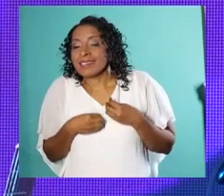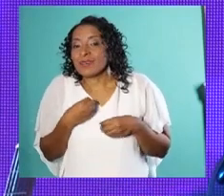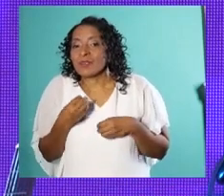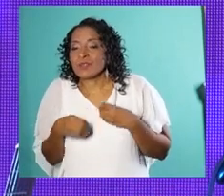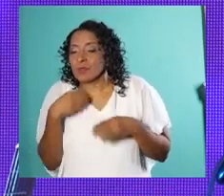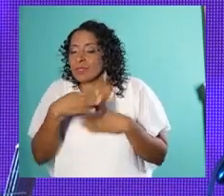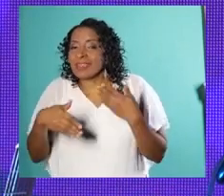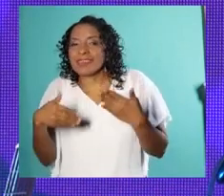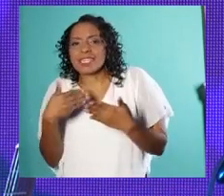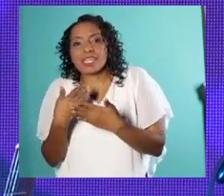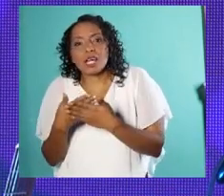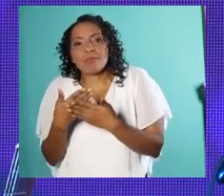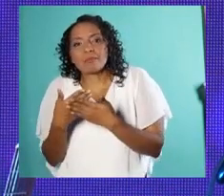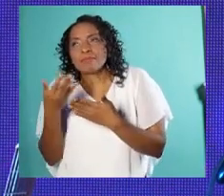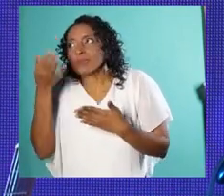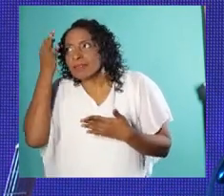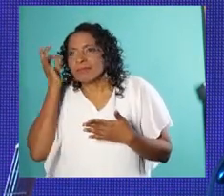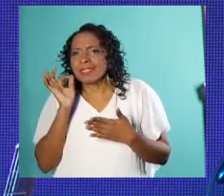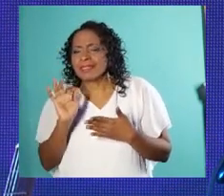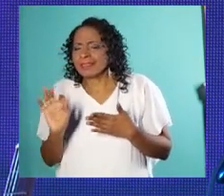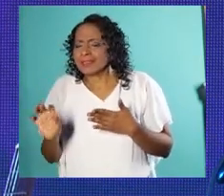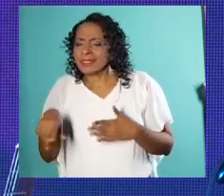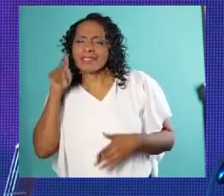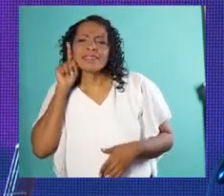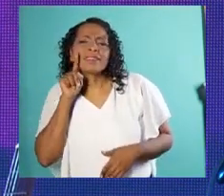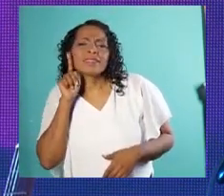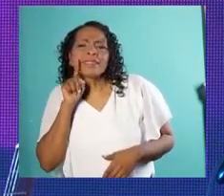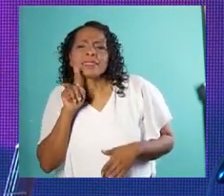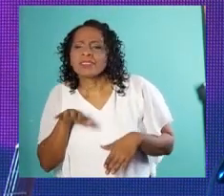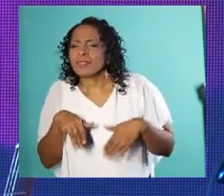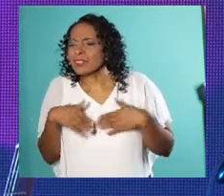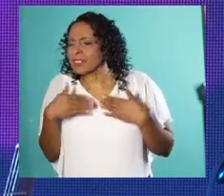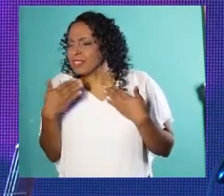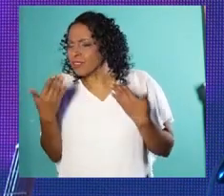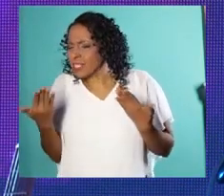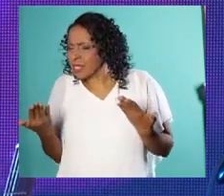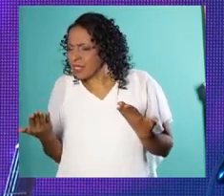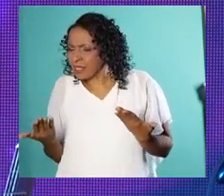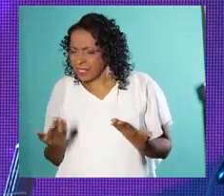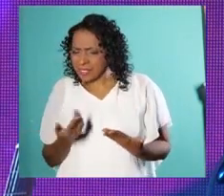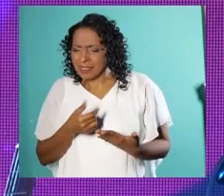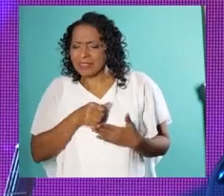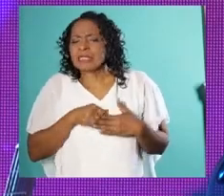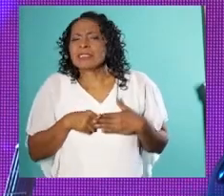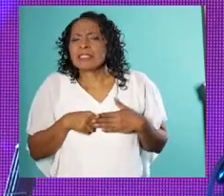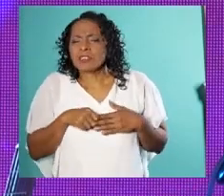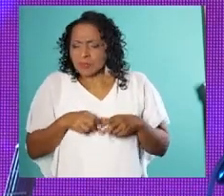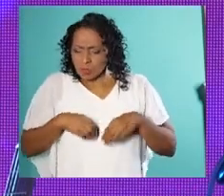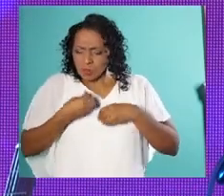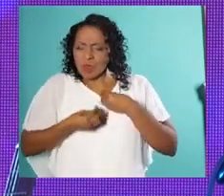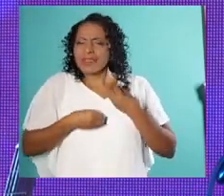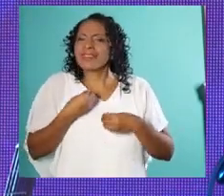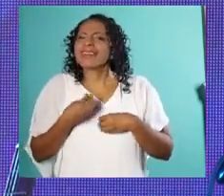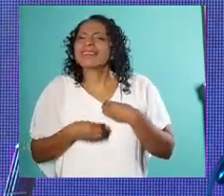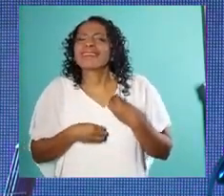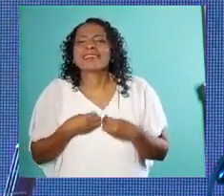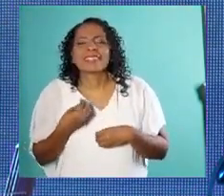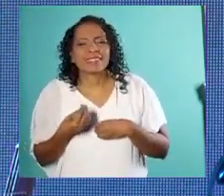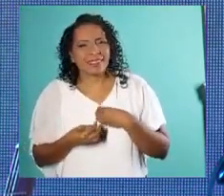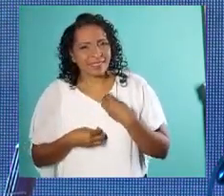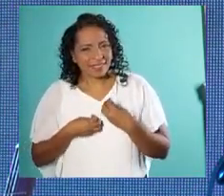Todos nos creímos la mentira sin saber cómo nos hiere, cómo nos hiere.